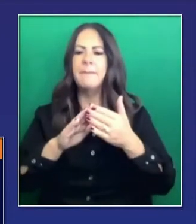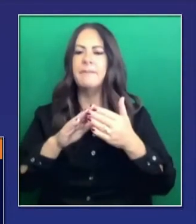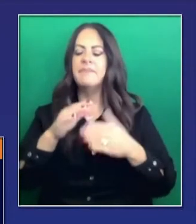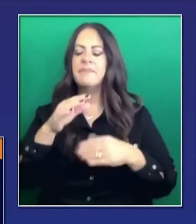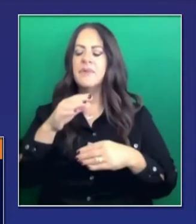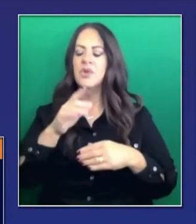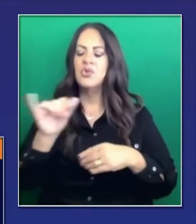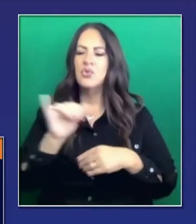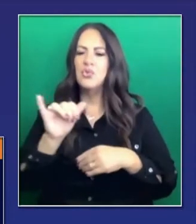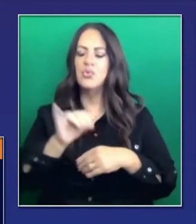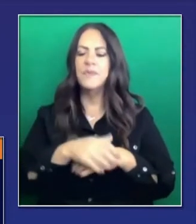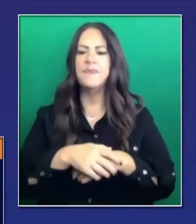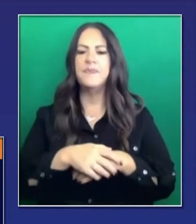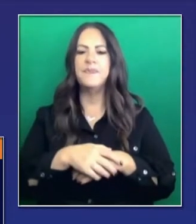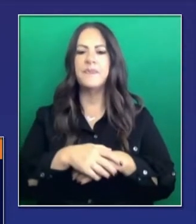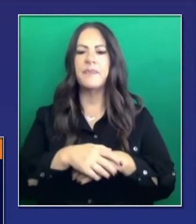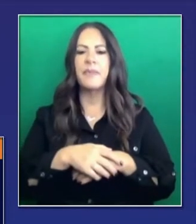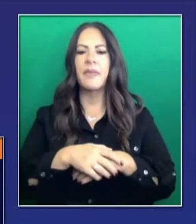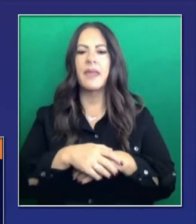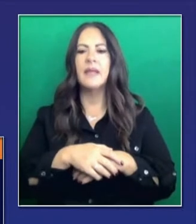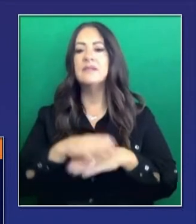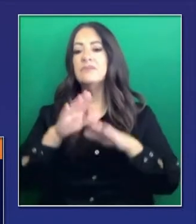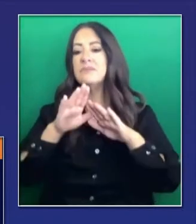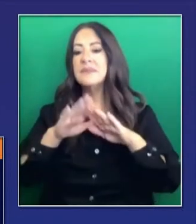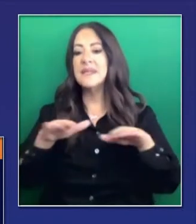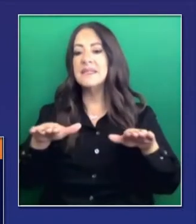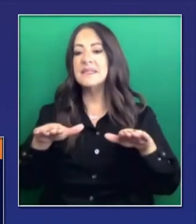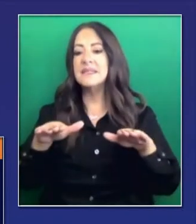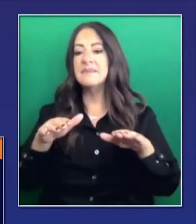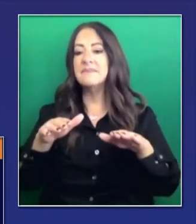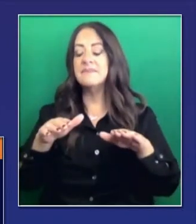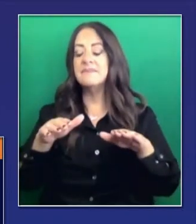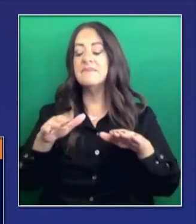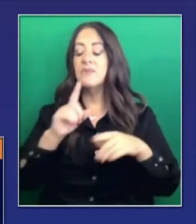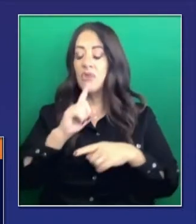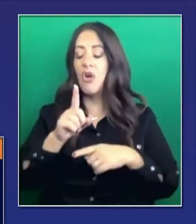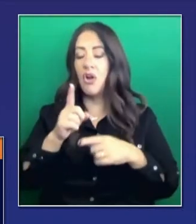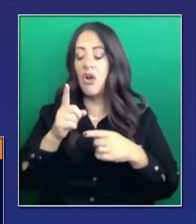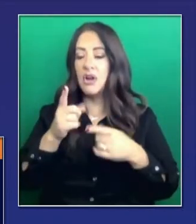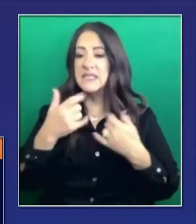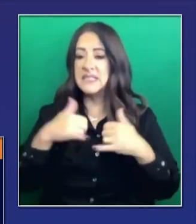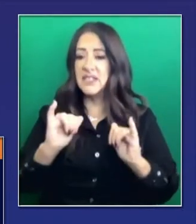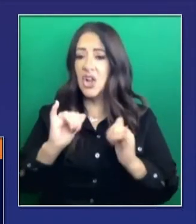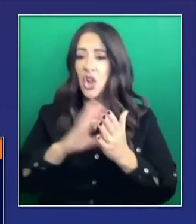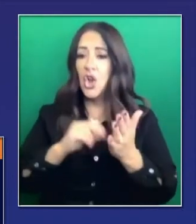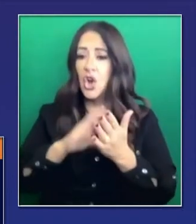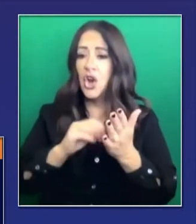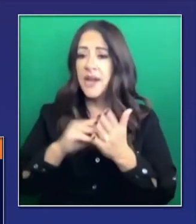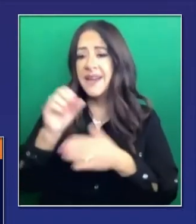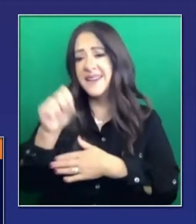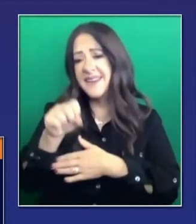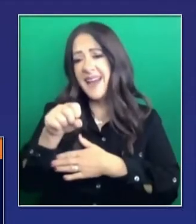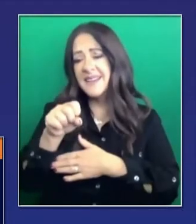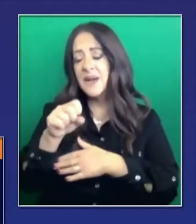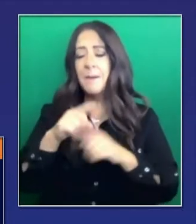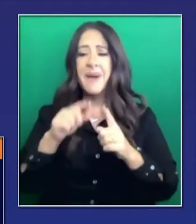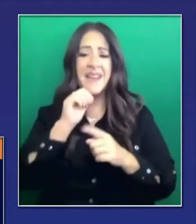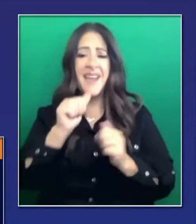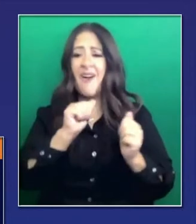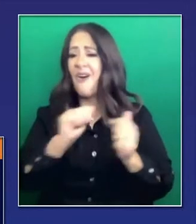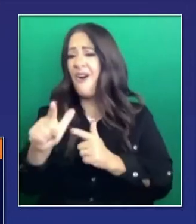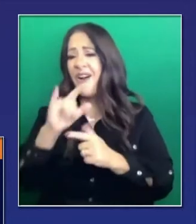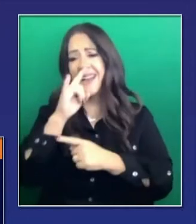Es importante recalcar esto. Los niños están aprendiendo, solo que no están aprendiendo todos